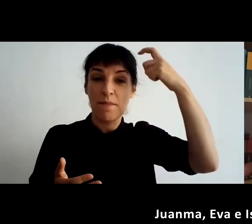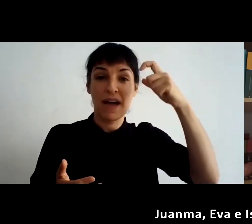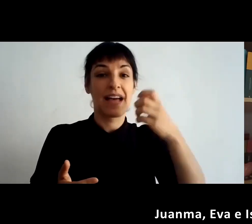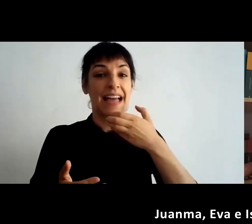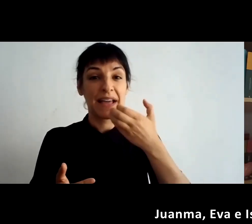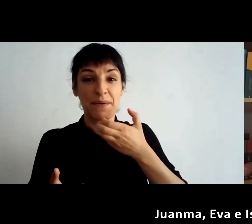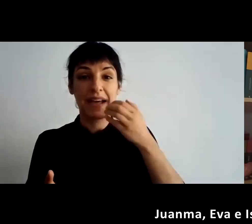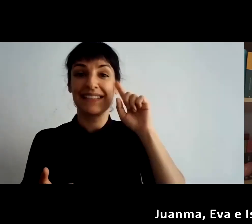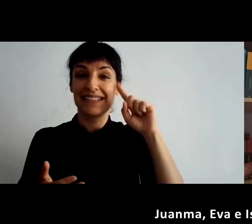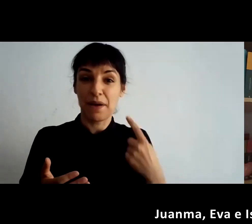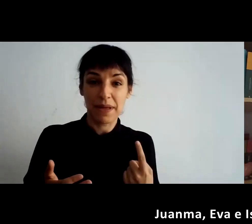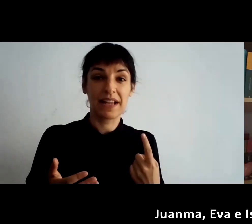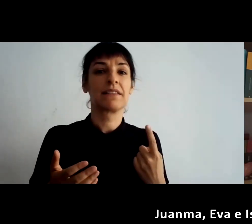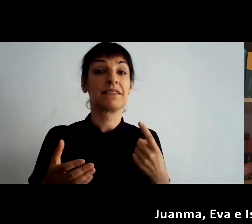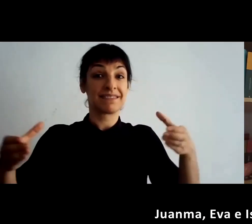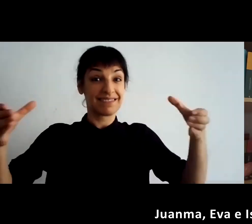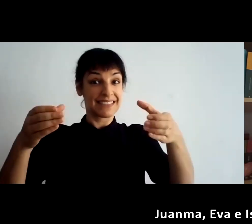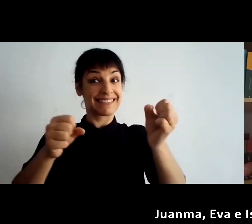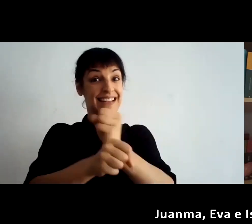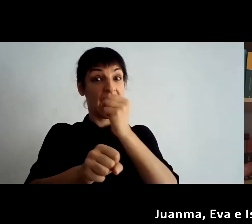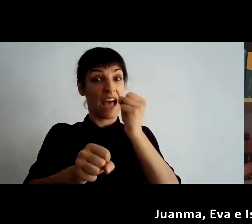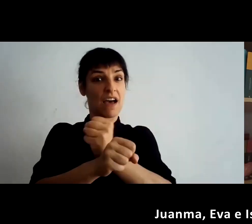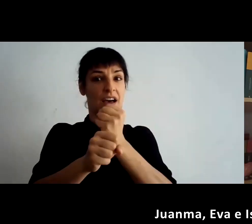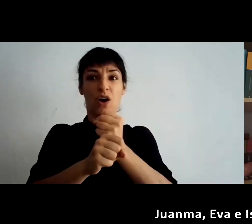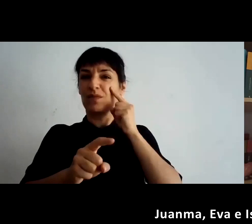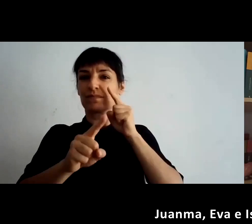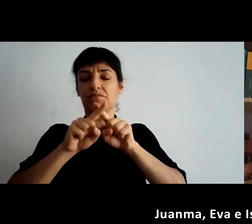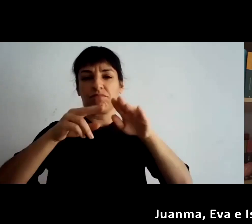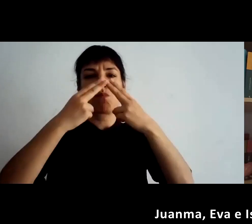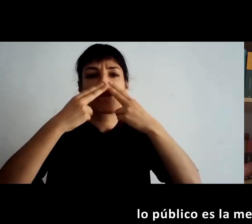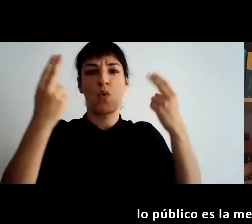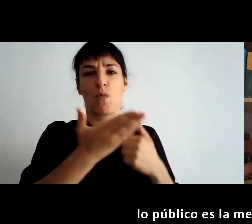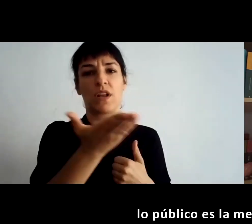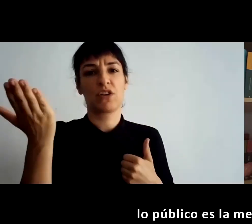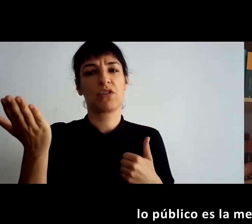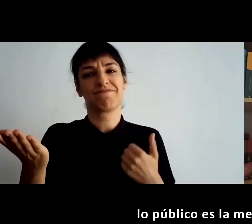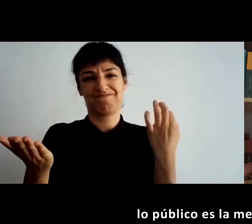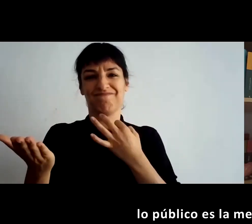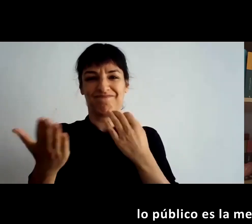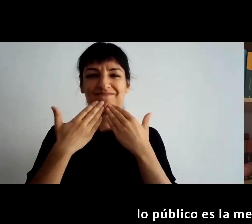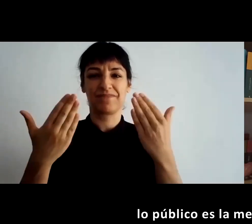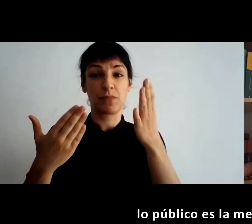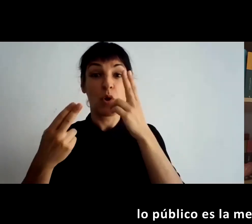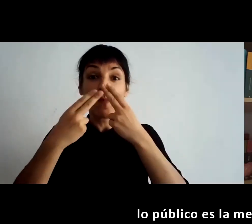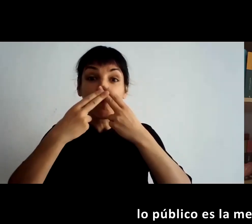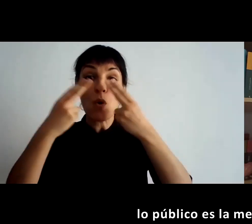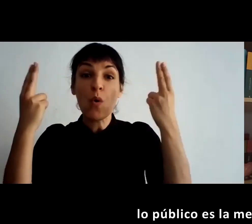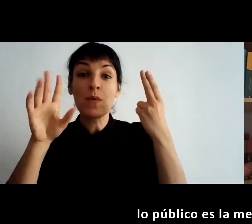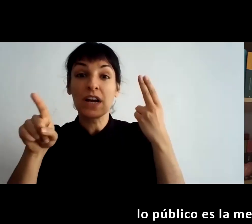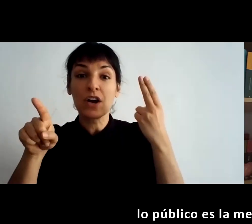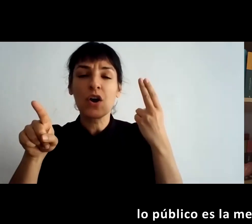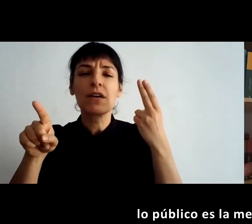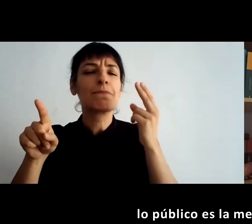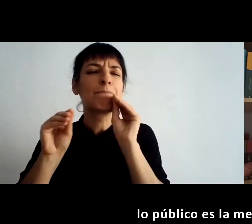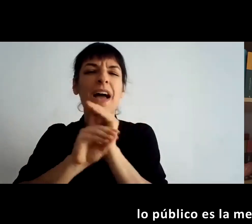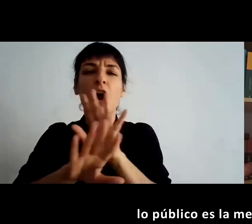Eva, Isabel, vuestro trabajo al servicio de lo público. Y es que desde lo público es la mejor herramienta de